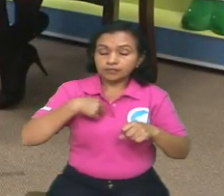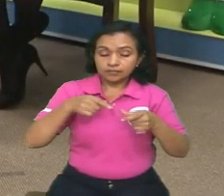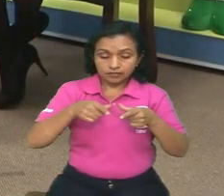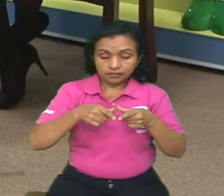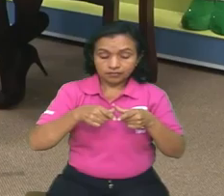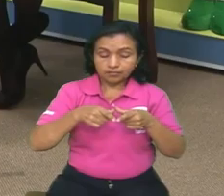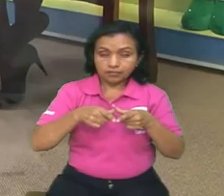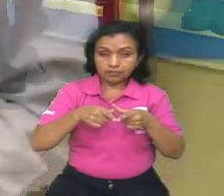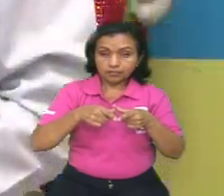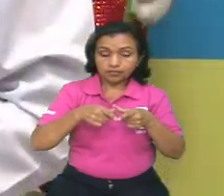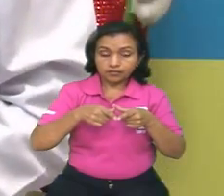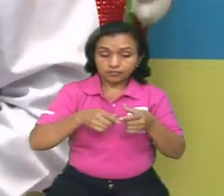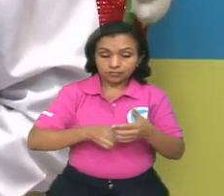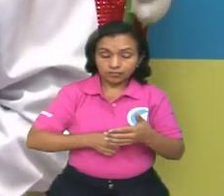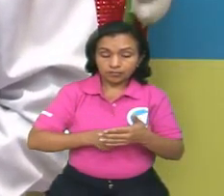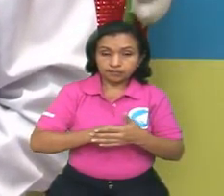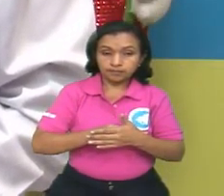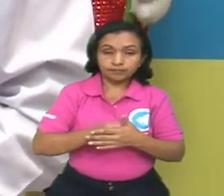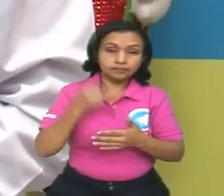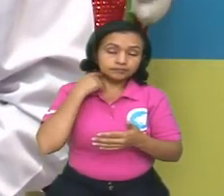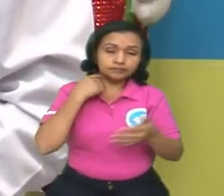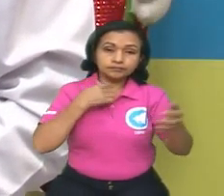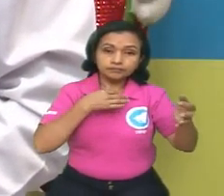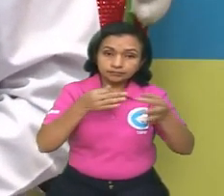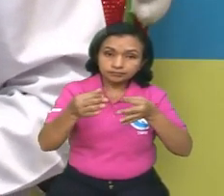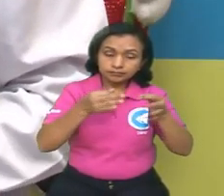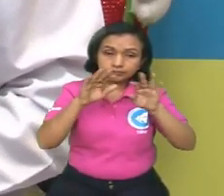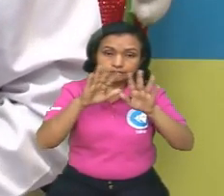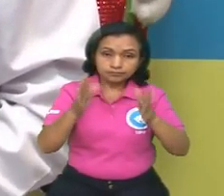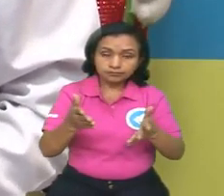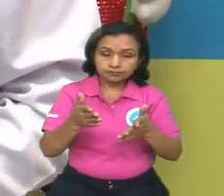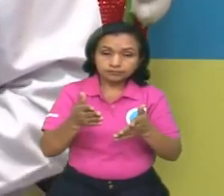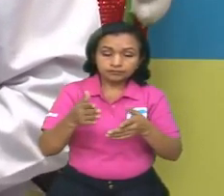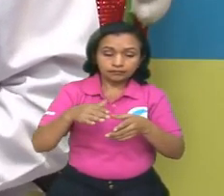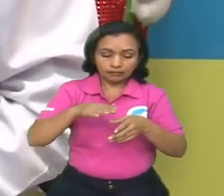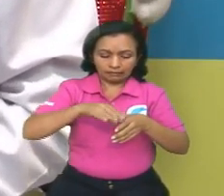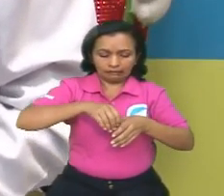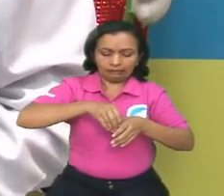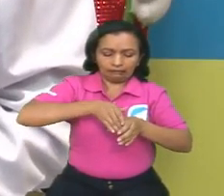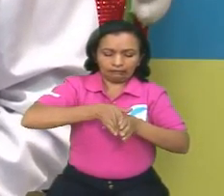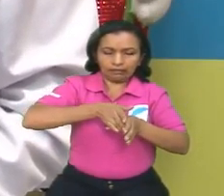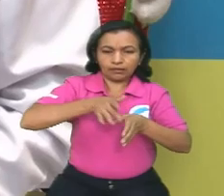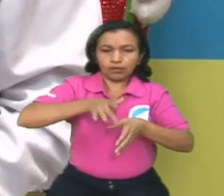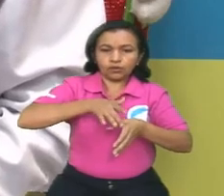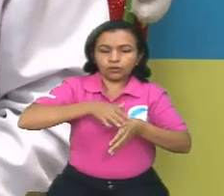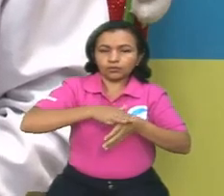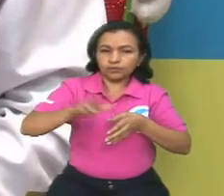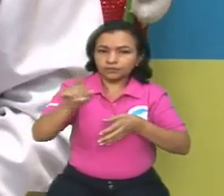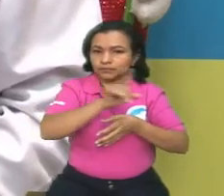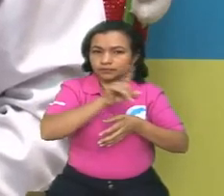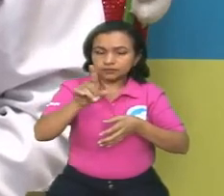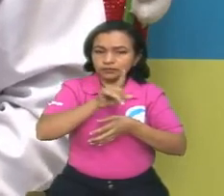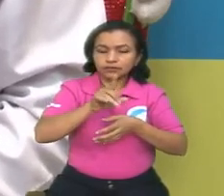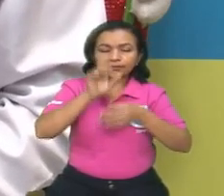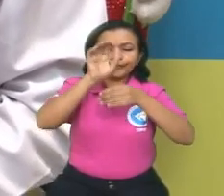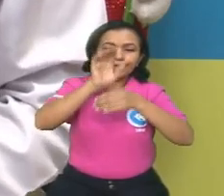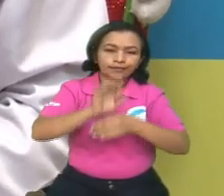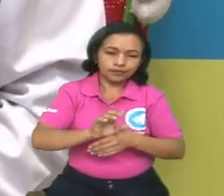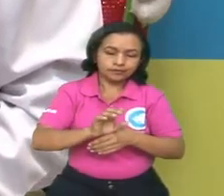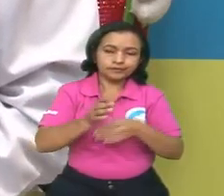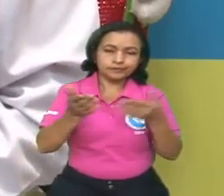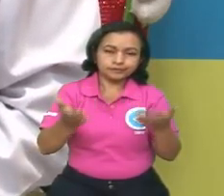nosotros explicamos, siempre les explicamos a las pacientes que no hay que ni lavársela ni estarla tocando, porque a veces tomamos costumbres, a veces